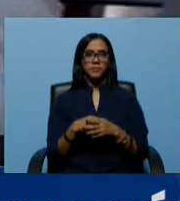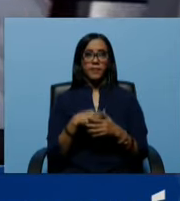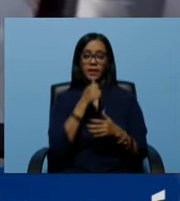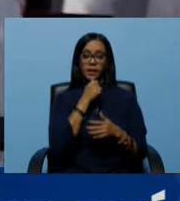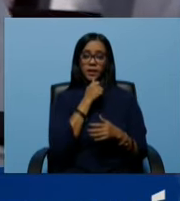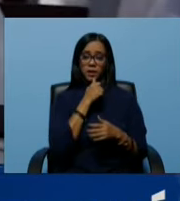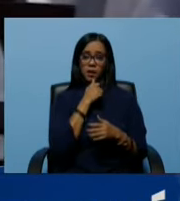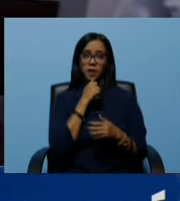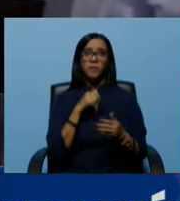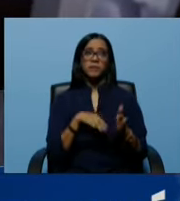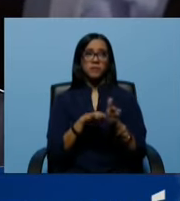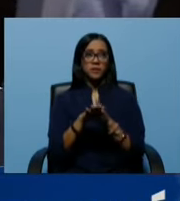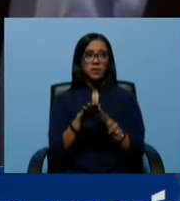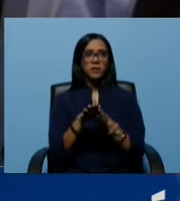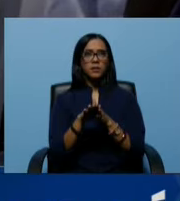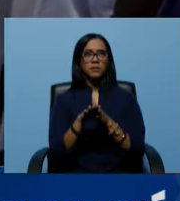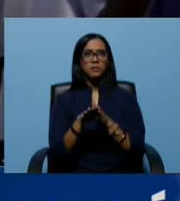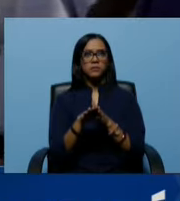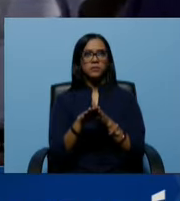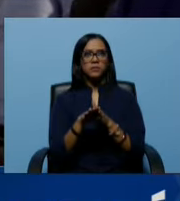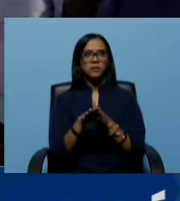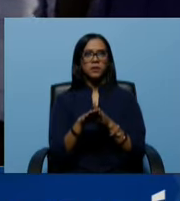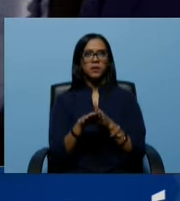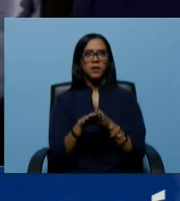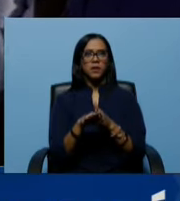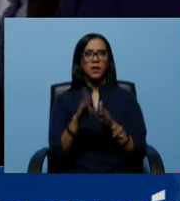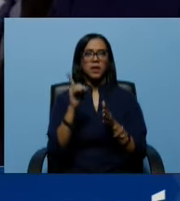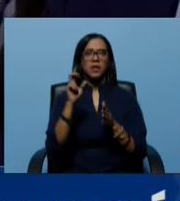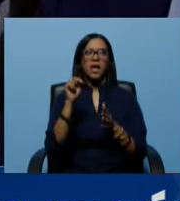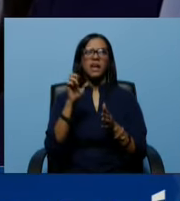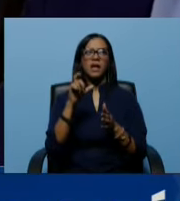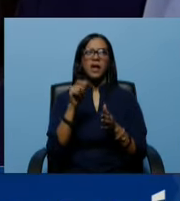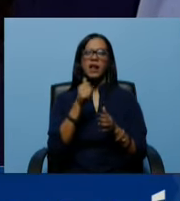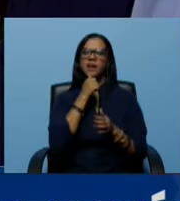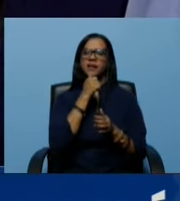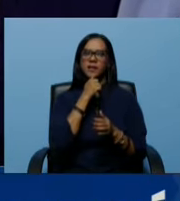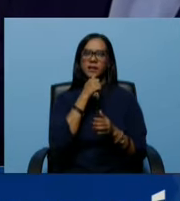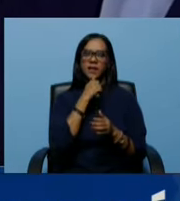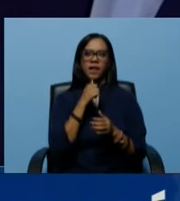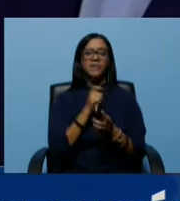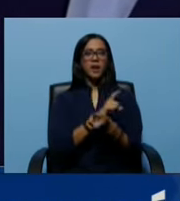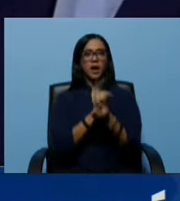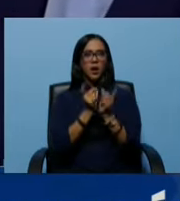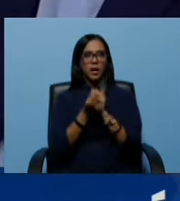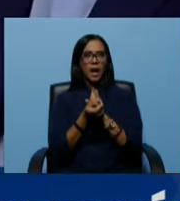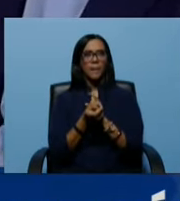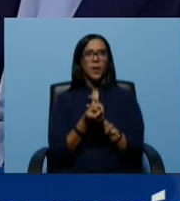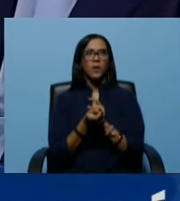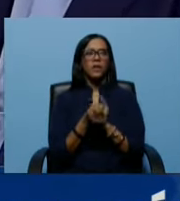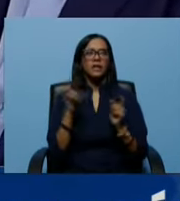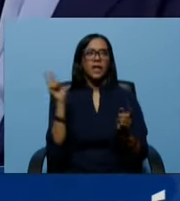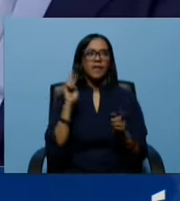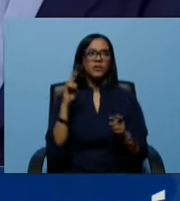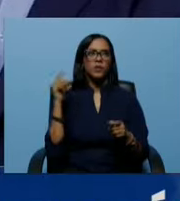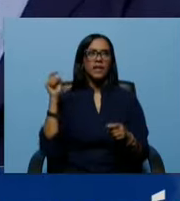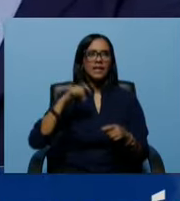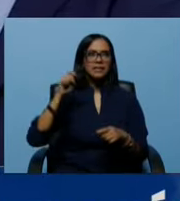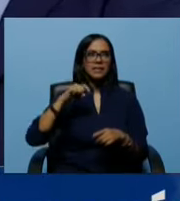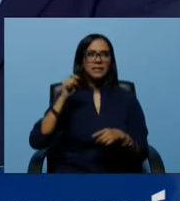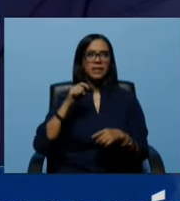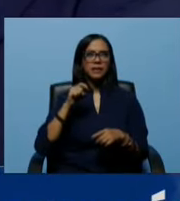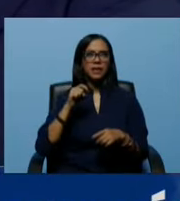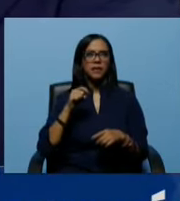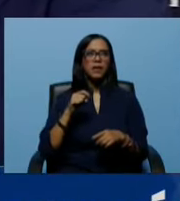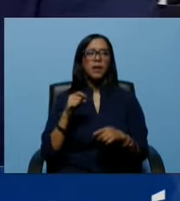llevar adelante Gómez Lares? Daniela Desiré. ¿Quién va a llevar a los cambios que Venezuela necesita